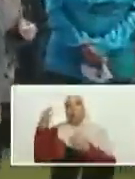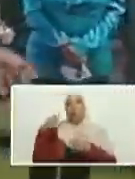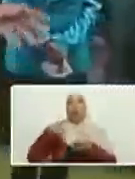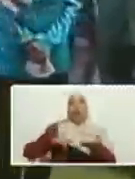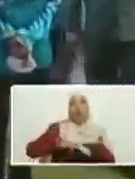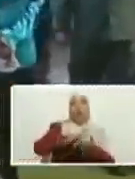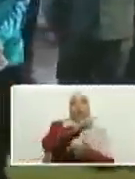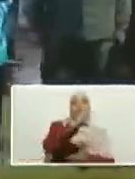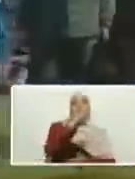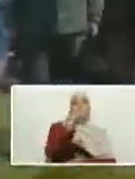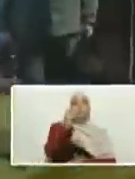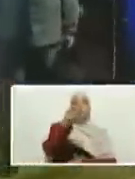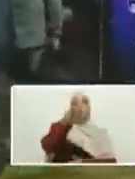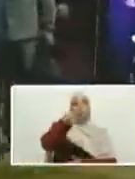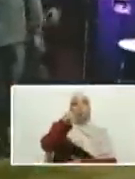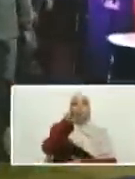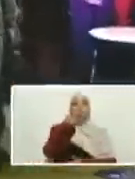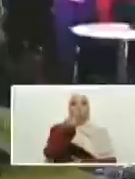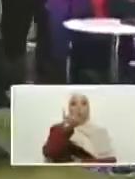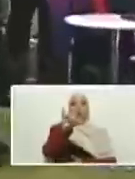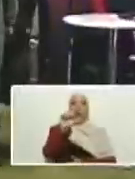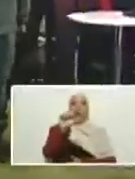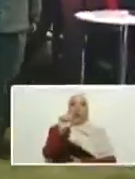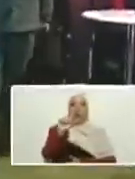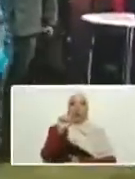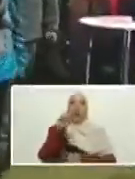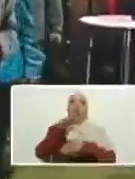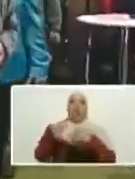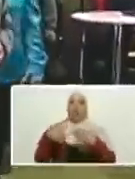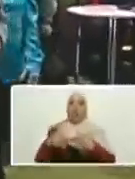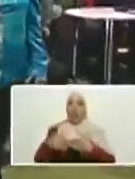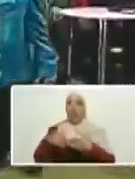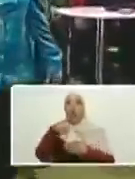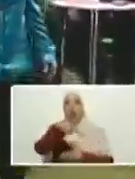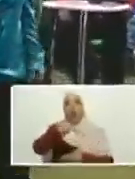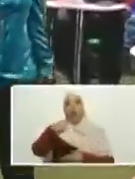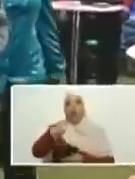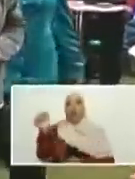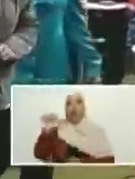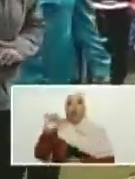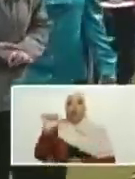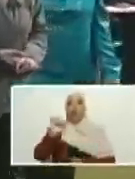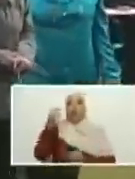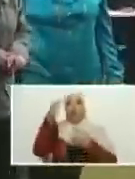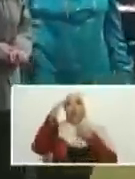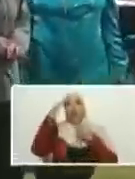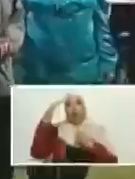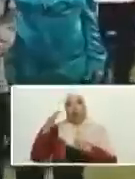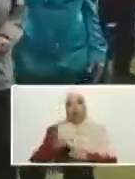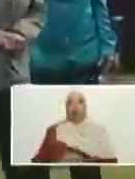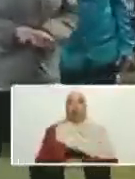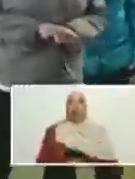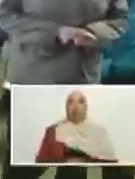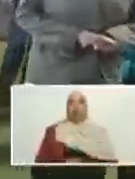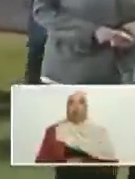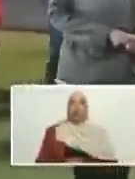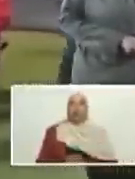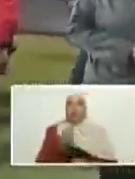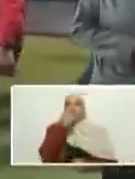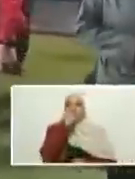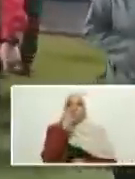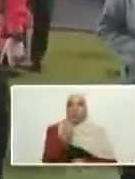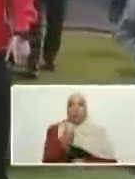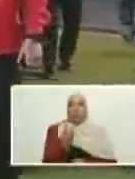Conviasa, a toda la gente del transporte, saludos, aquí está, los invito en los espacios, aquí está